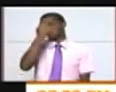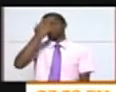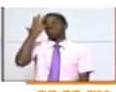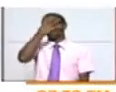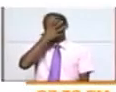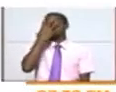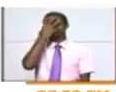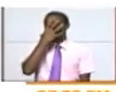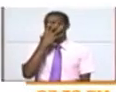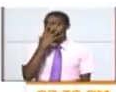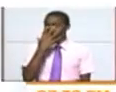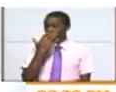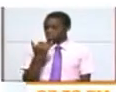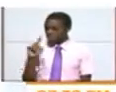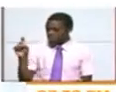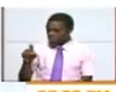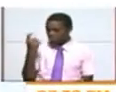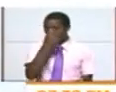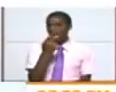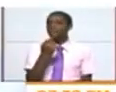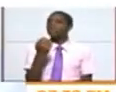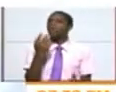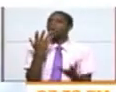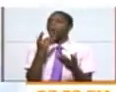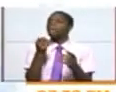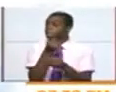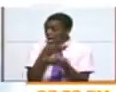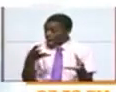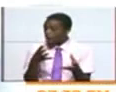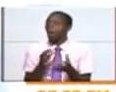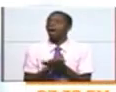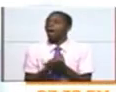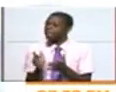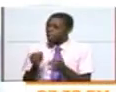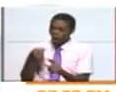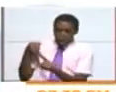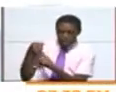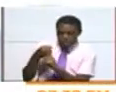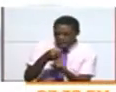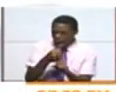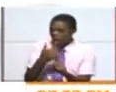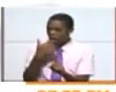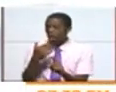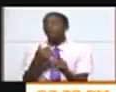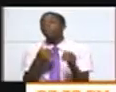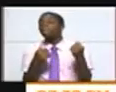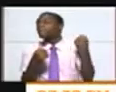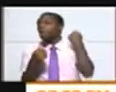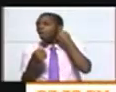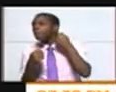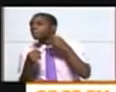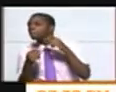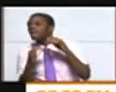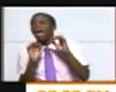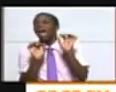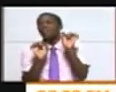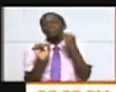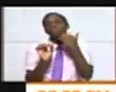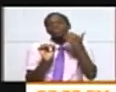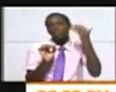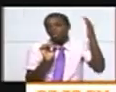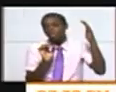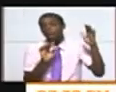color es ese spray, hijo? Blanco. ¿No te golpearon? Sí me golpearon cuando me la